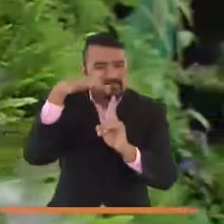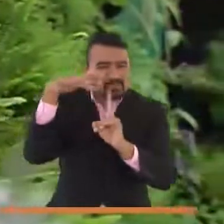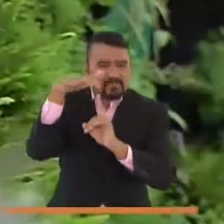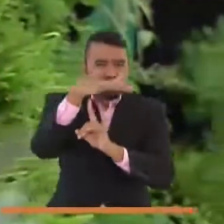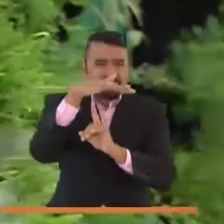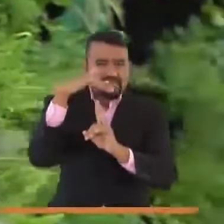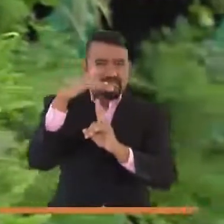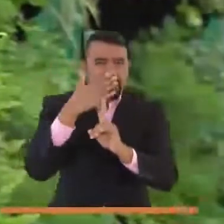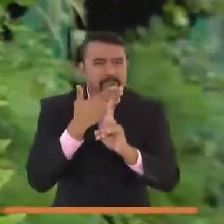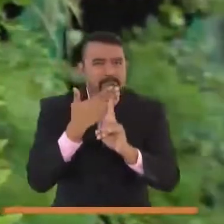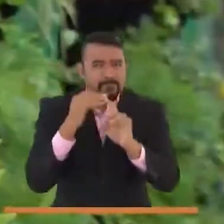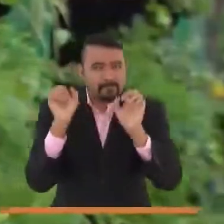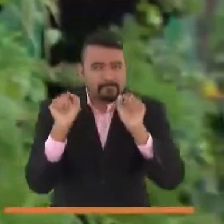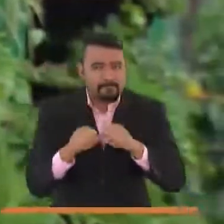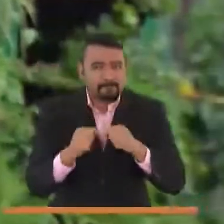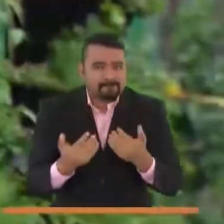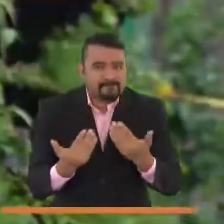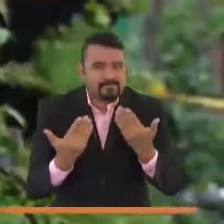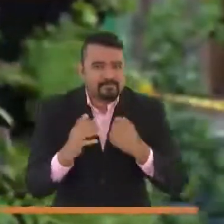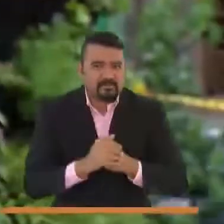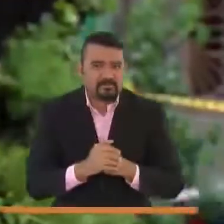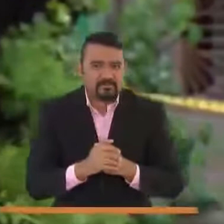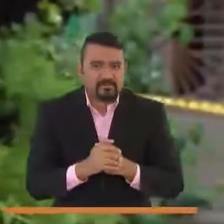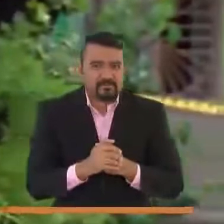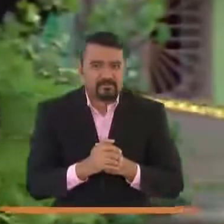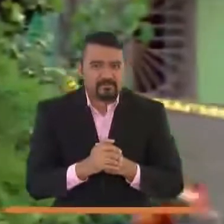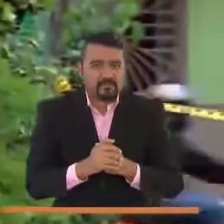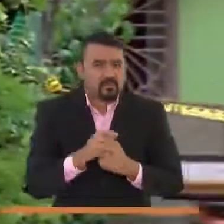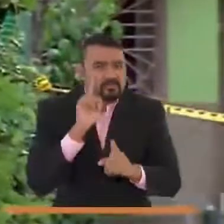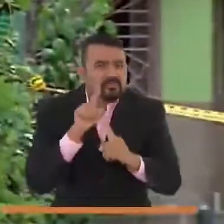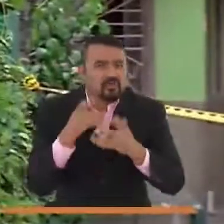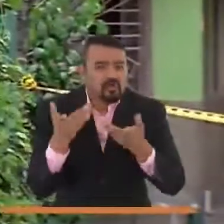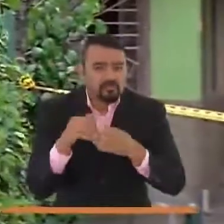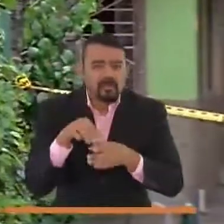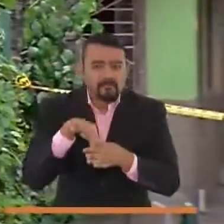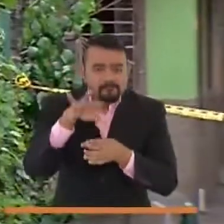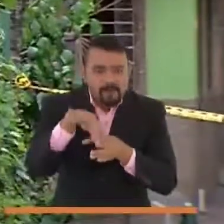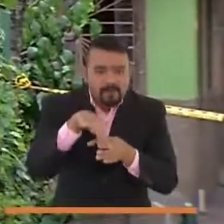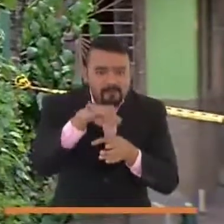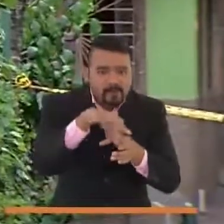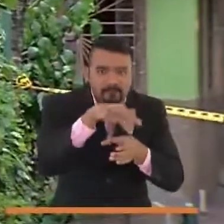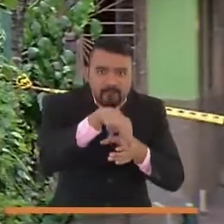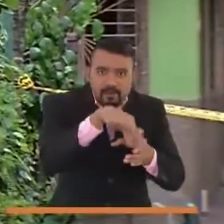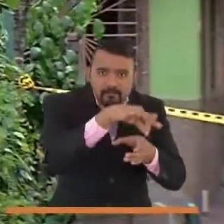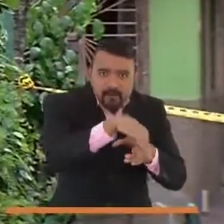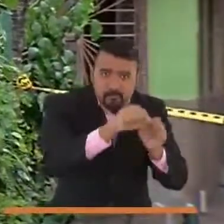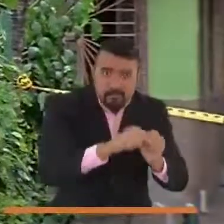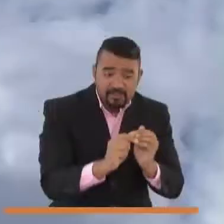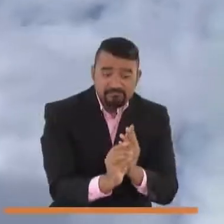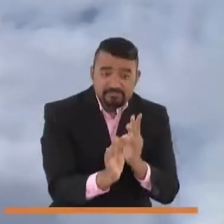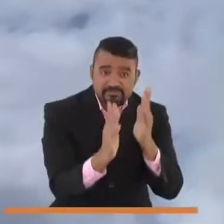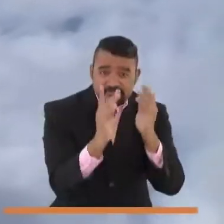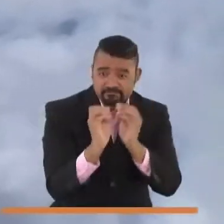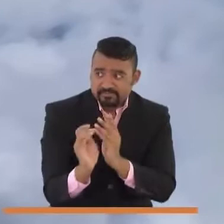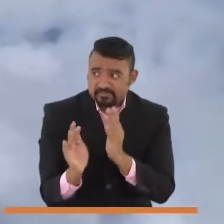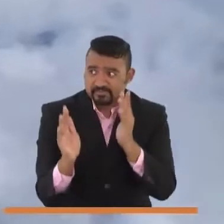estrategia de medio ambiente en lo que tiene que ver con la siembra de especies arbóreas en la